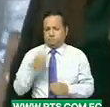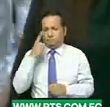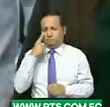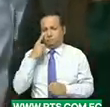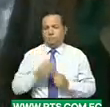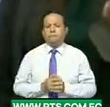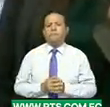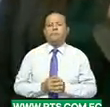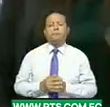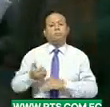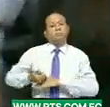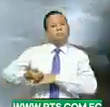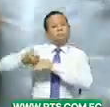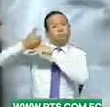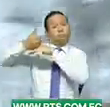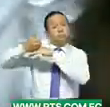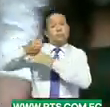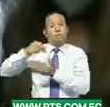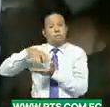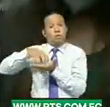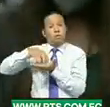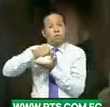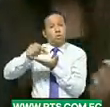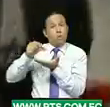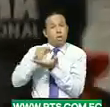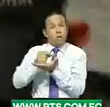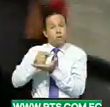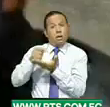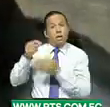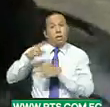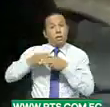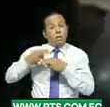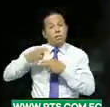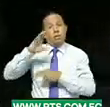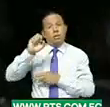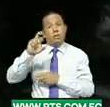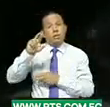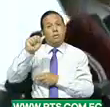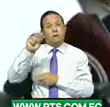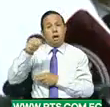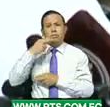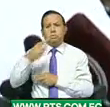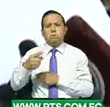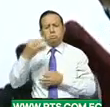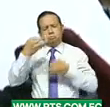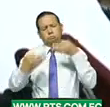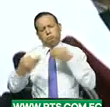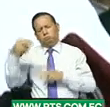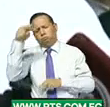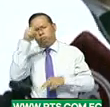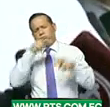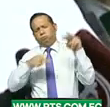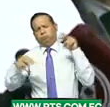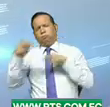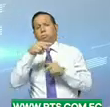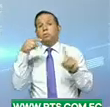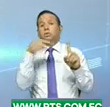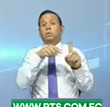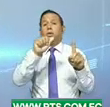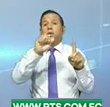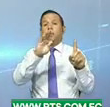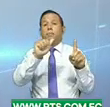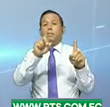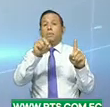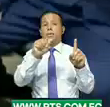juez de la provincia del Guayas, Juan Carlos Terán, quien dictó el sobreseimiento a favor de Abdalá Bucaram Ortiz. Se da en el proceso por tráfico de